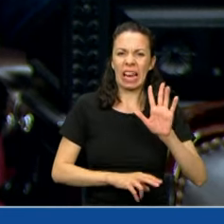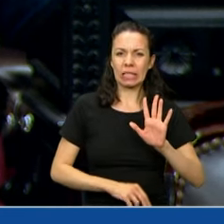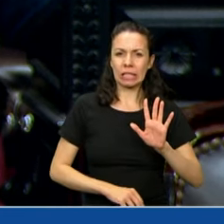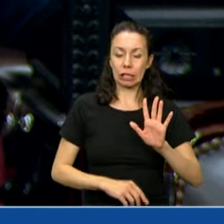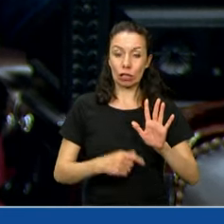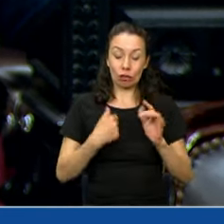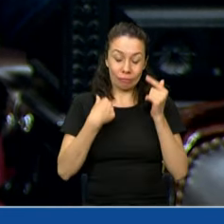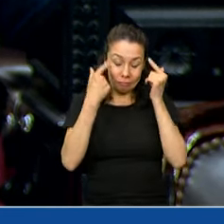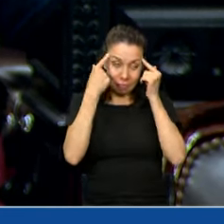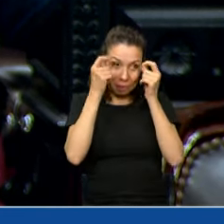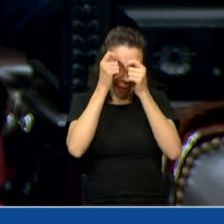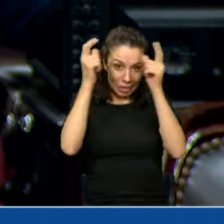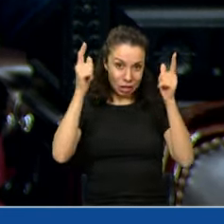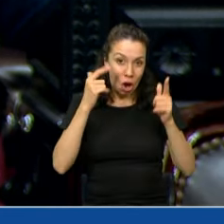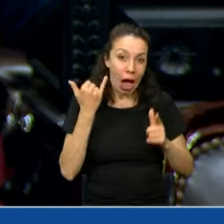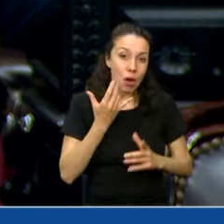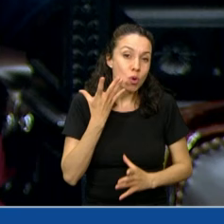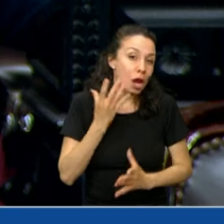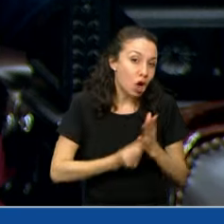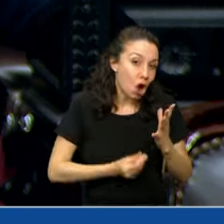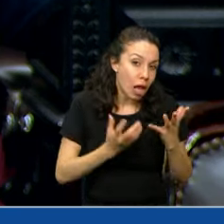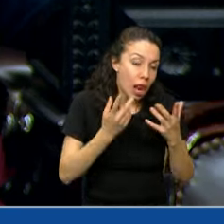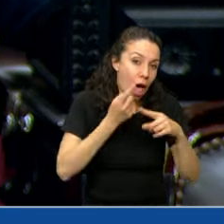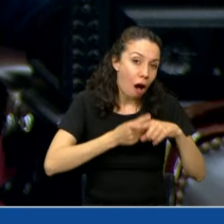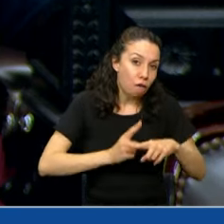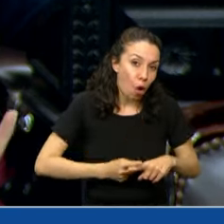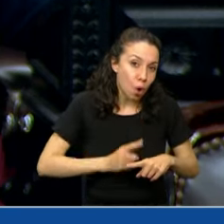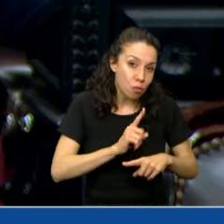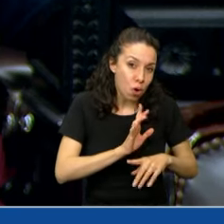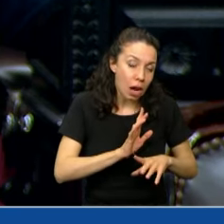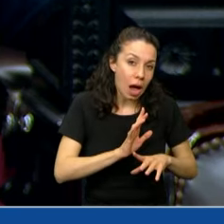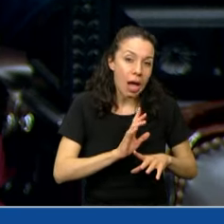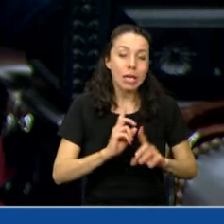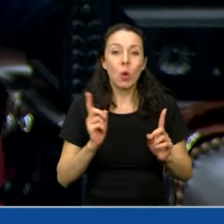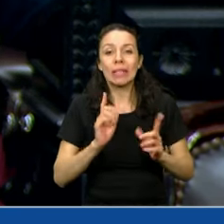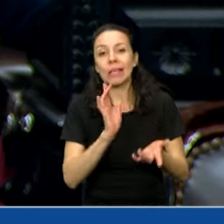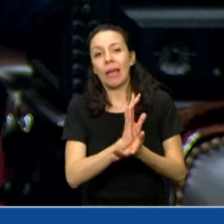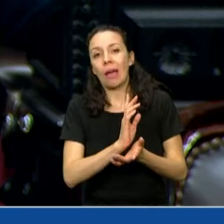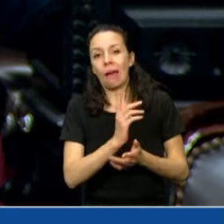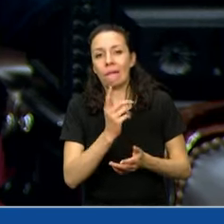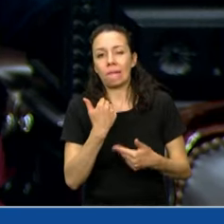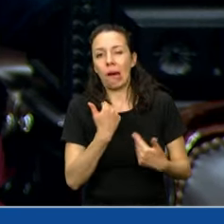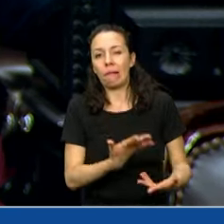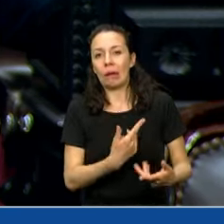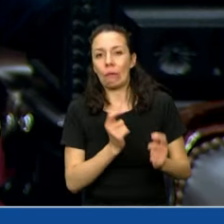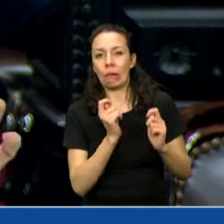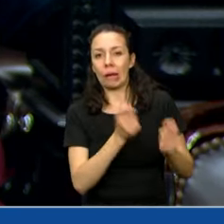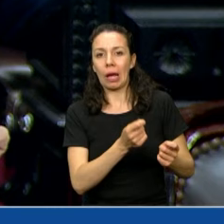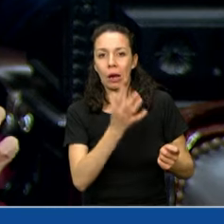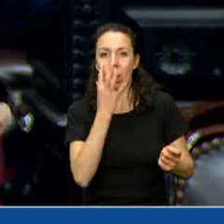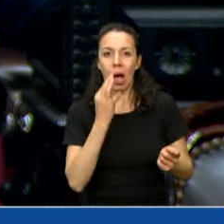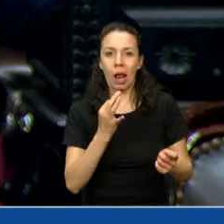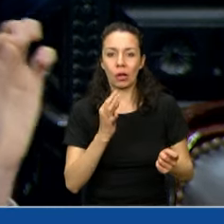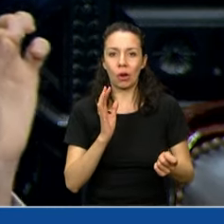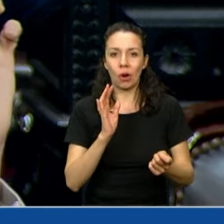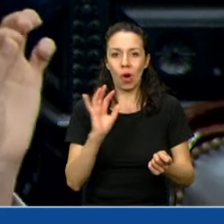fórmula y no ha habido ningún regalito por ahí para algún conocido o se haya concretado una frase de la secretaria